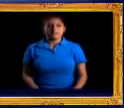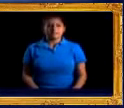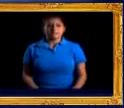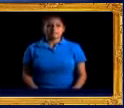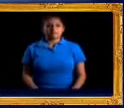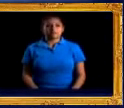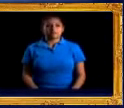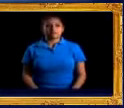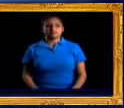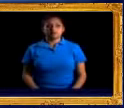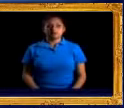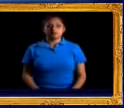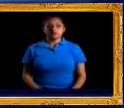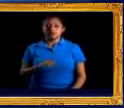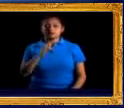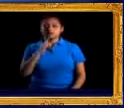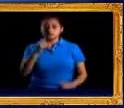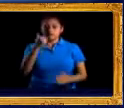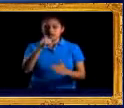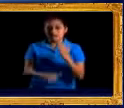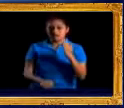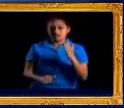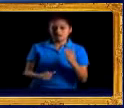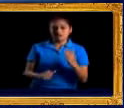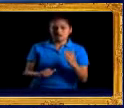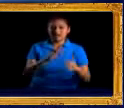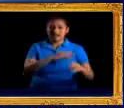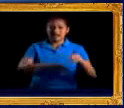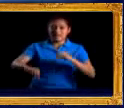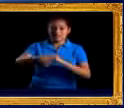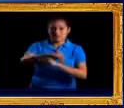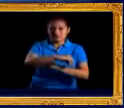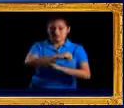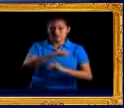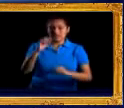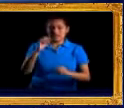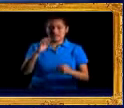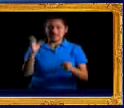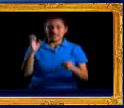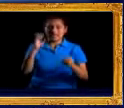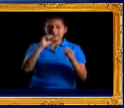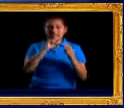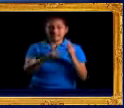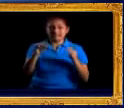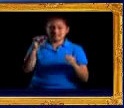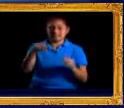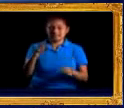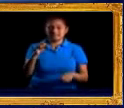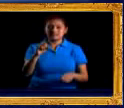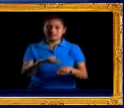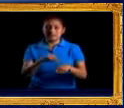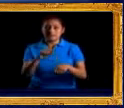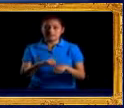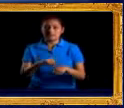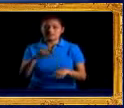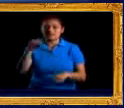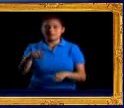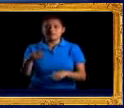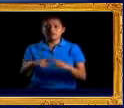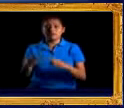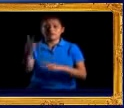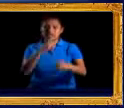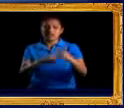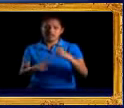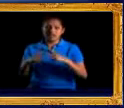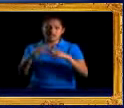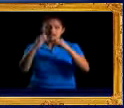fin, marcando la transición entre esta era, este ayón, y lo que está por venir, el colapso